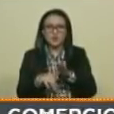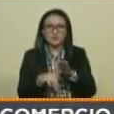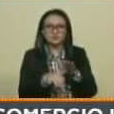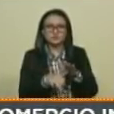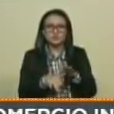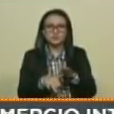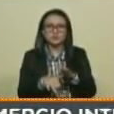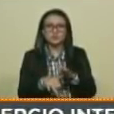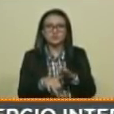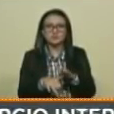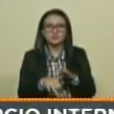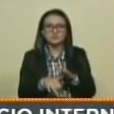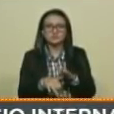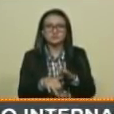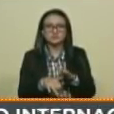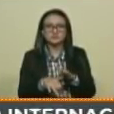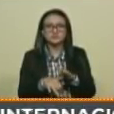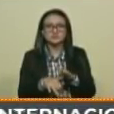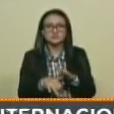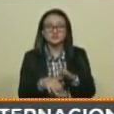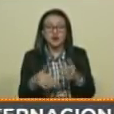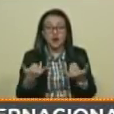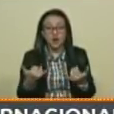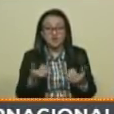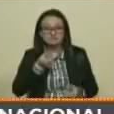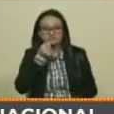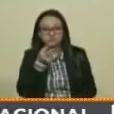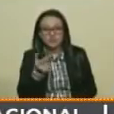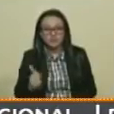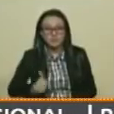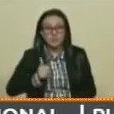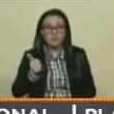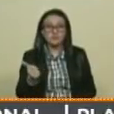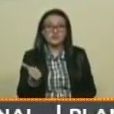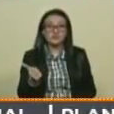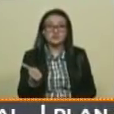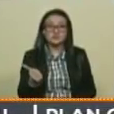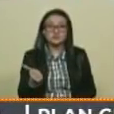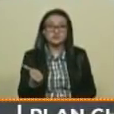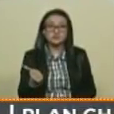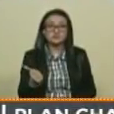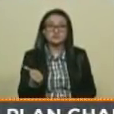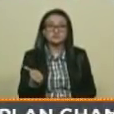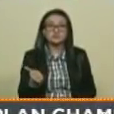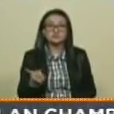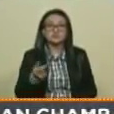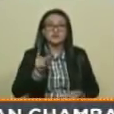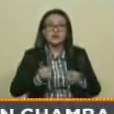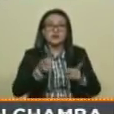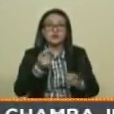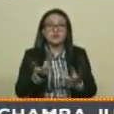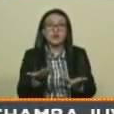aquí aprovecho la oportunidad para que de manera conjunta hagamos las respectivas propuestas